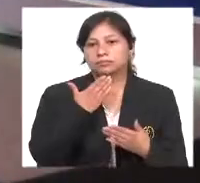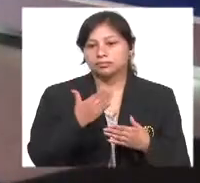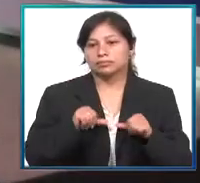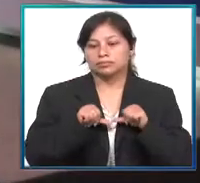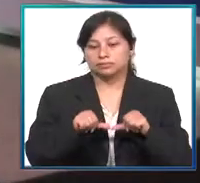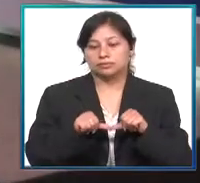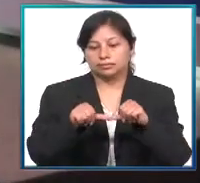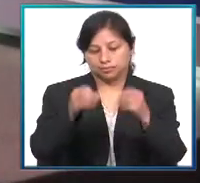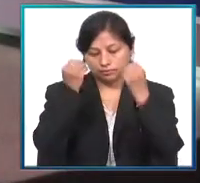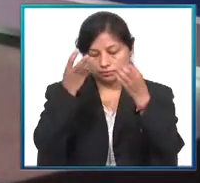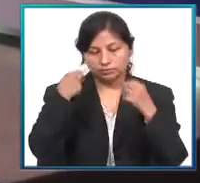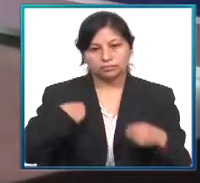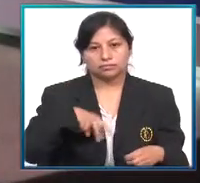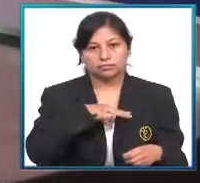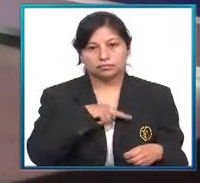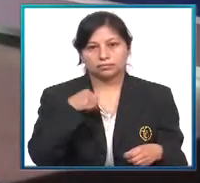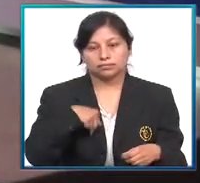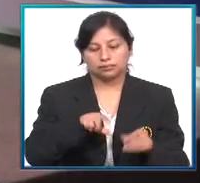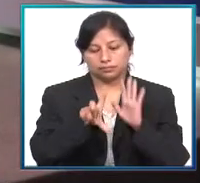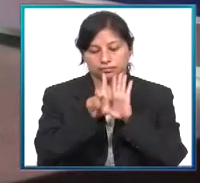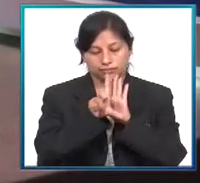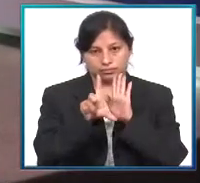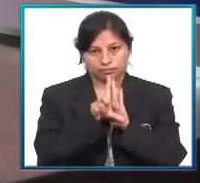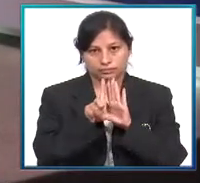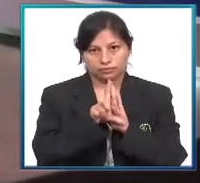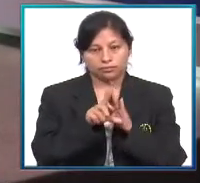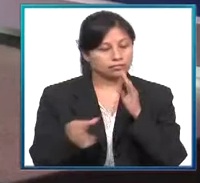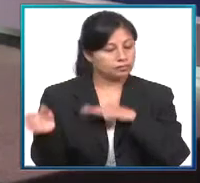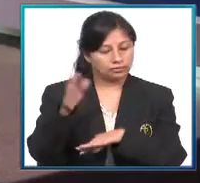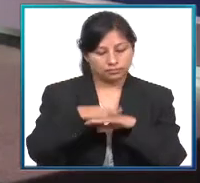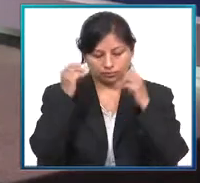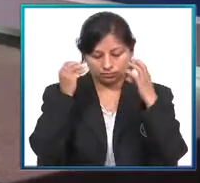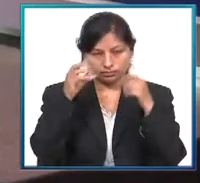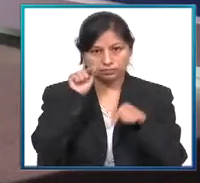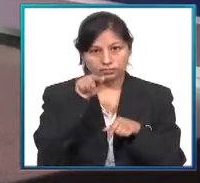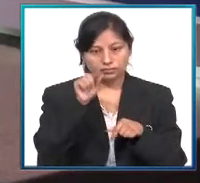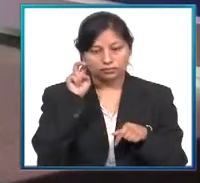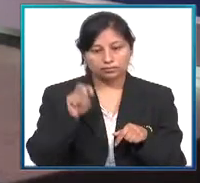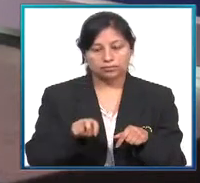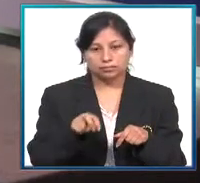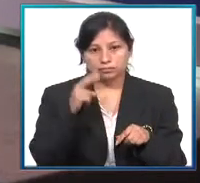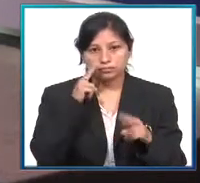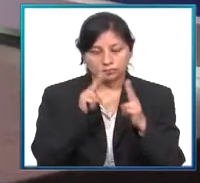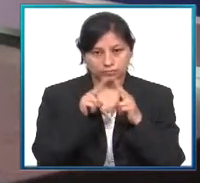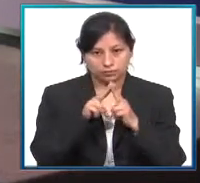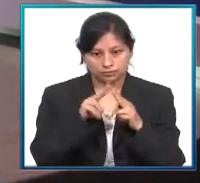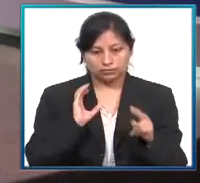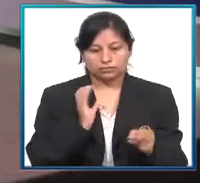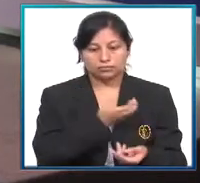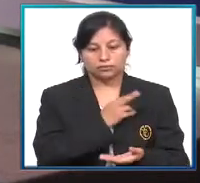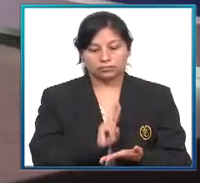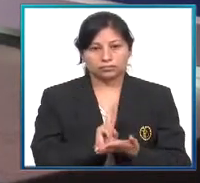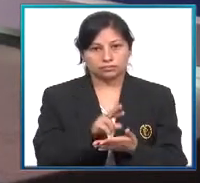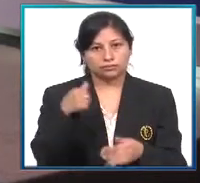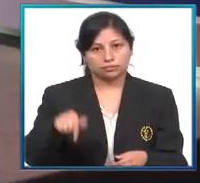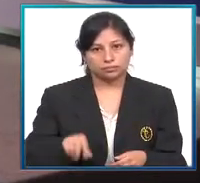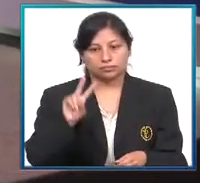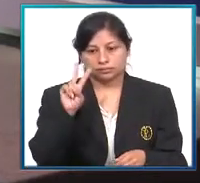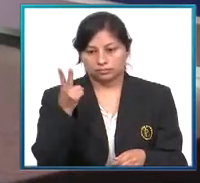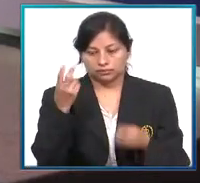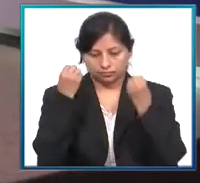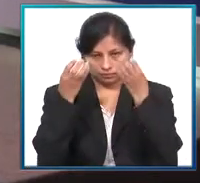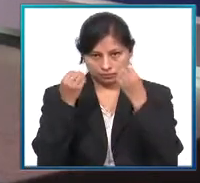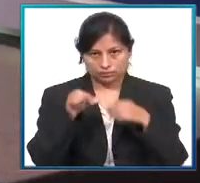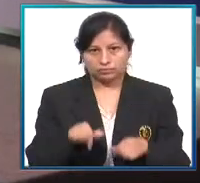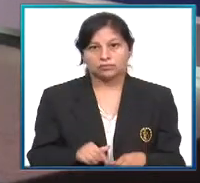Gracias por continuar informándose con nosotros. Esto es Espacio Legislativo con toda la información que usted necesita conocer del Congreso de la República. Arrancamos nuestro segundo